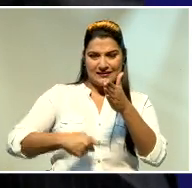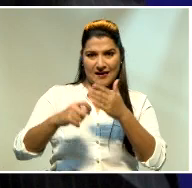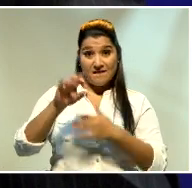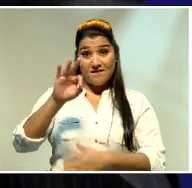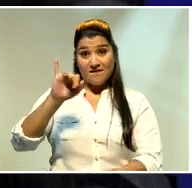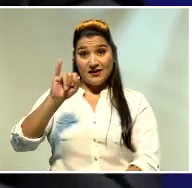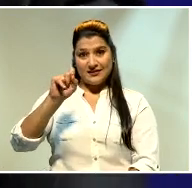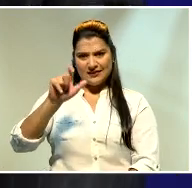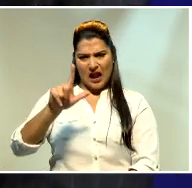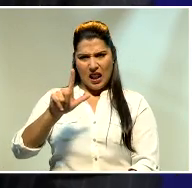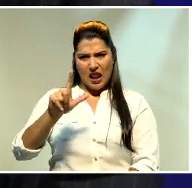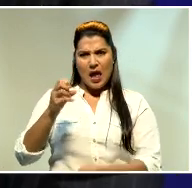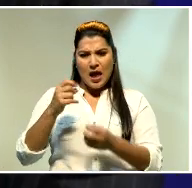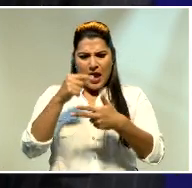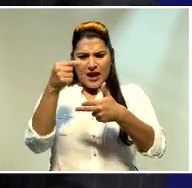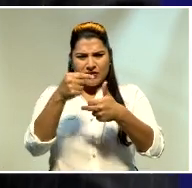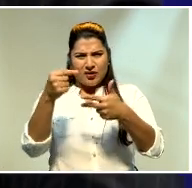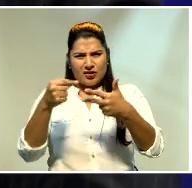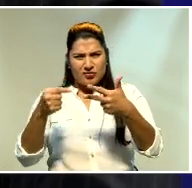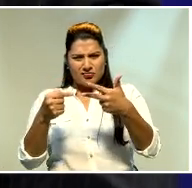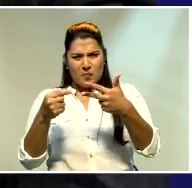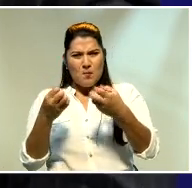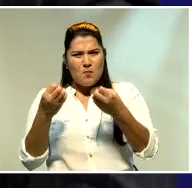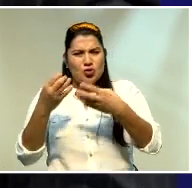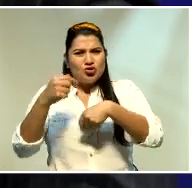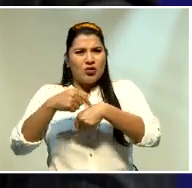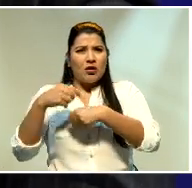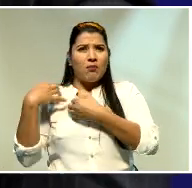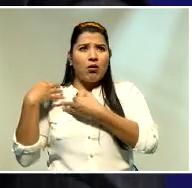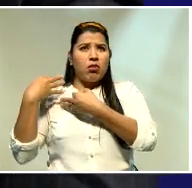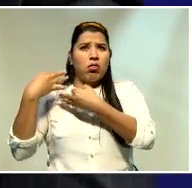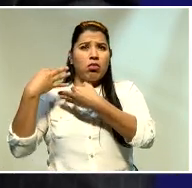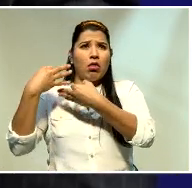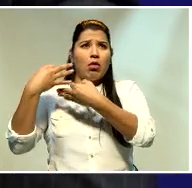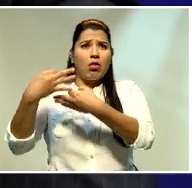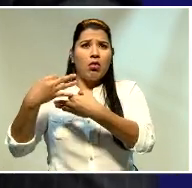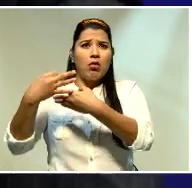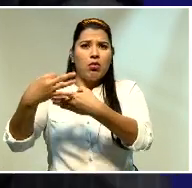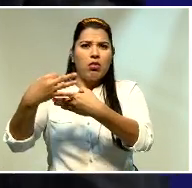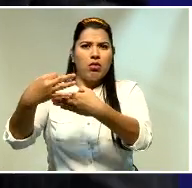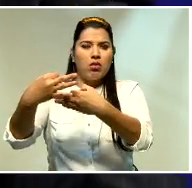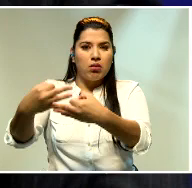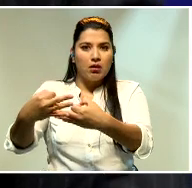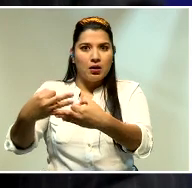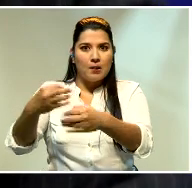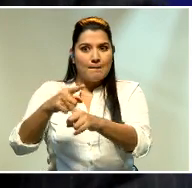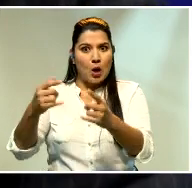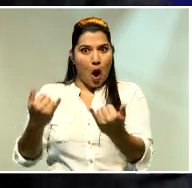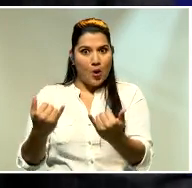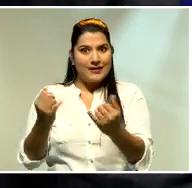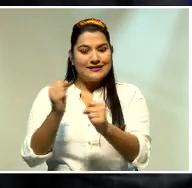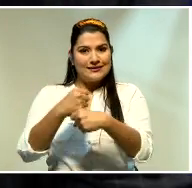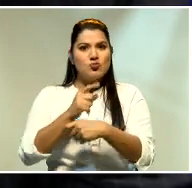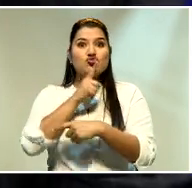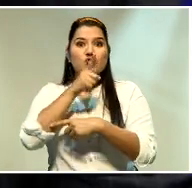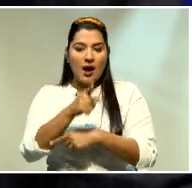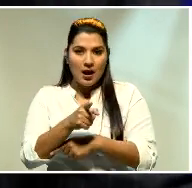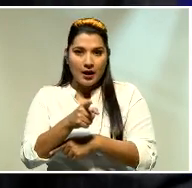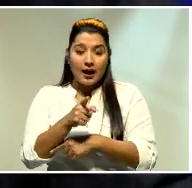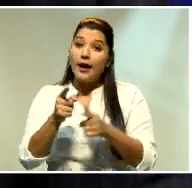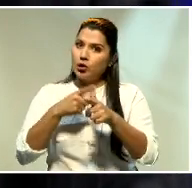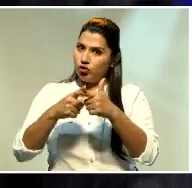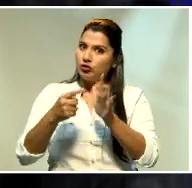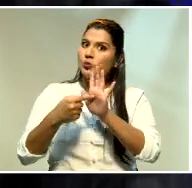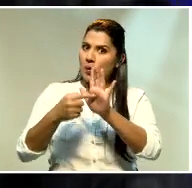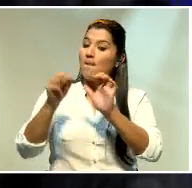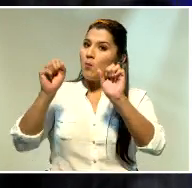más de una década, y que se hicieron realidad. Entonces, eso demuestra que sí se puede. No obstante, hay mucho rezago.